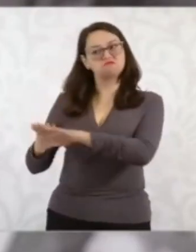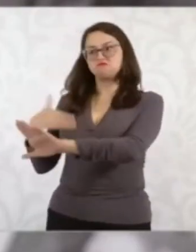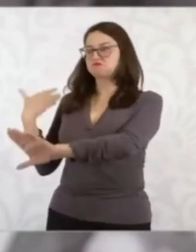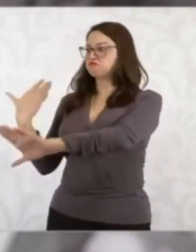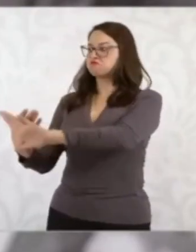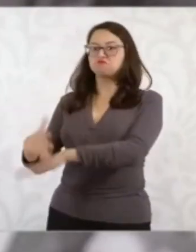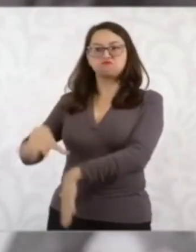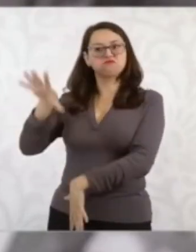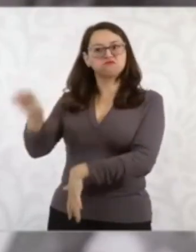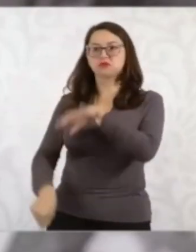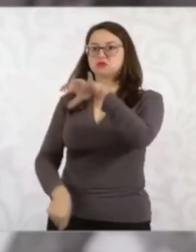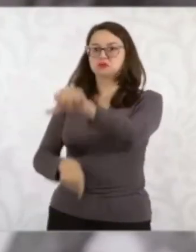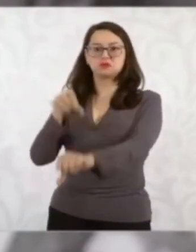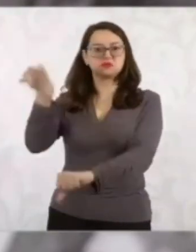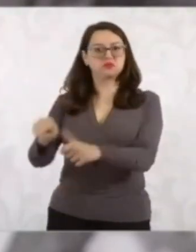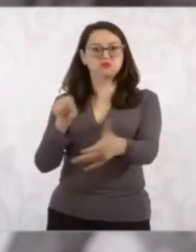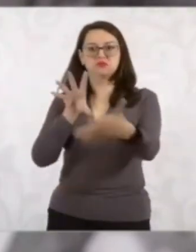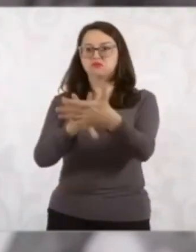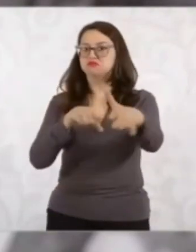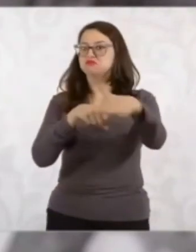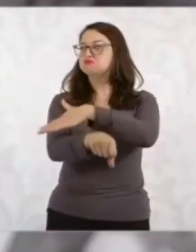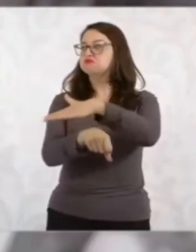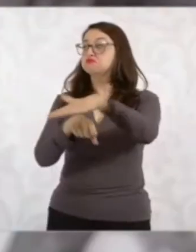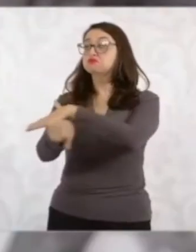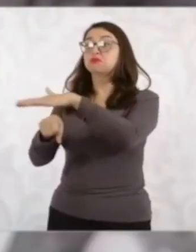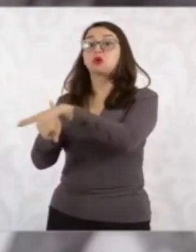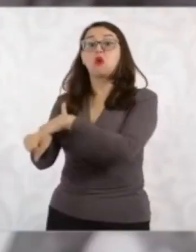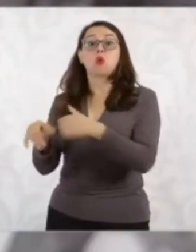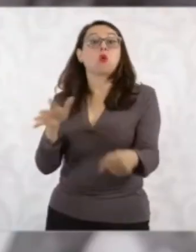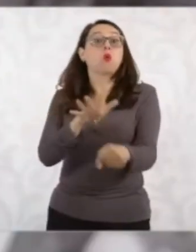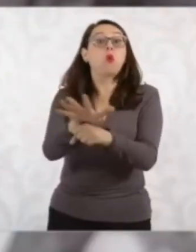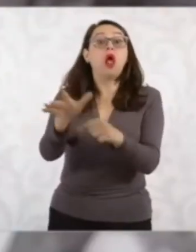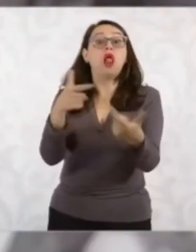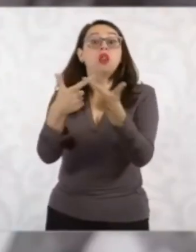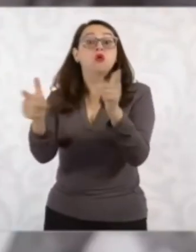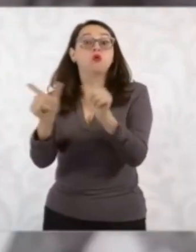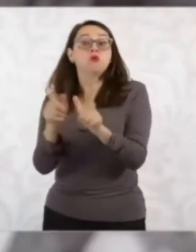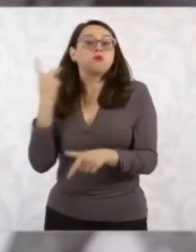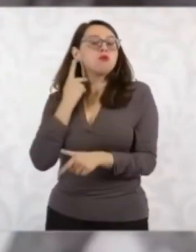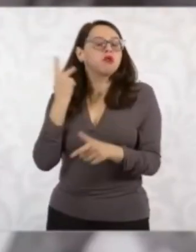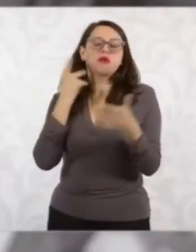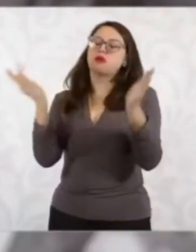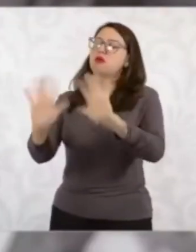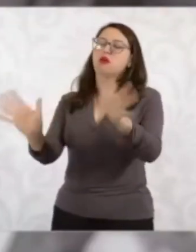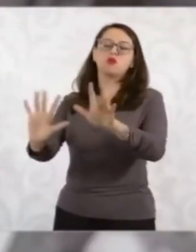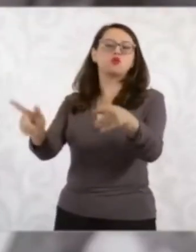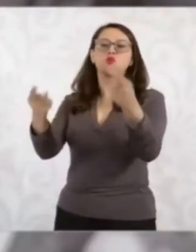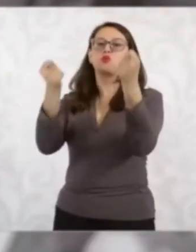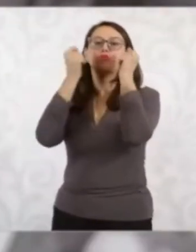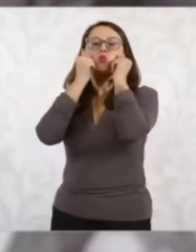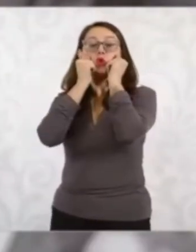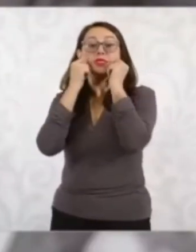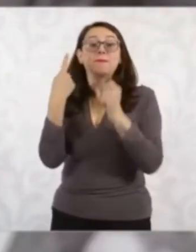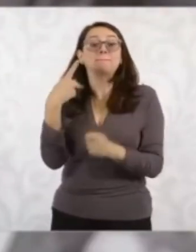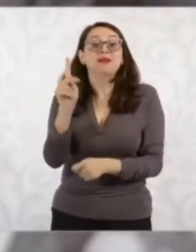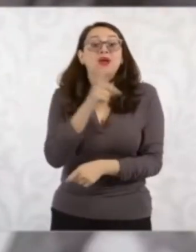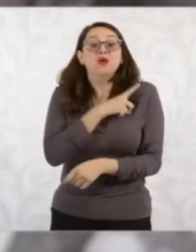se protege a nadie, absolutamente a nadie. Pero es muy importante que haya